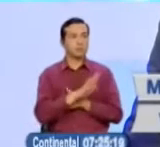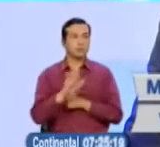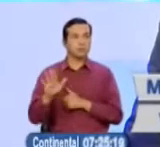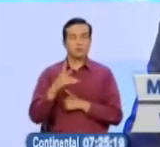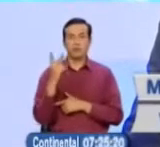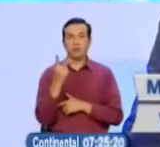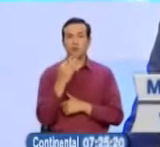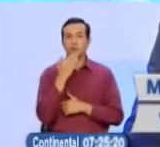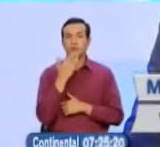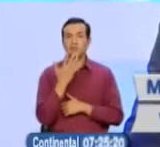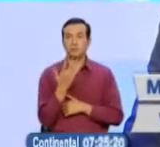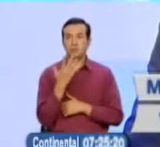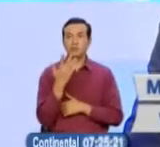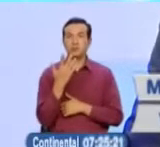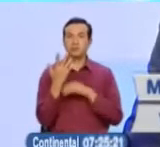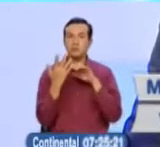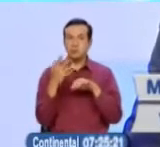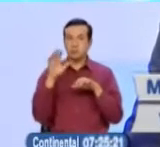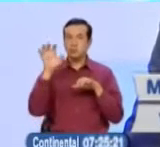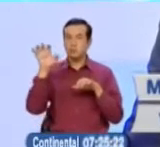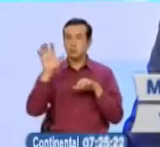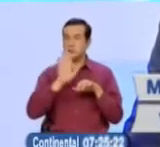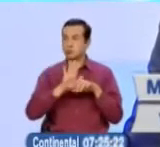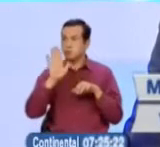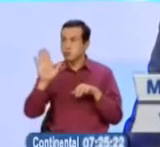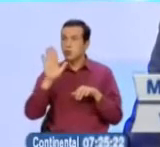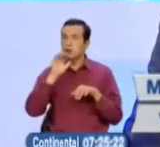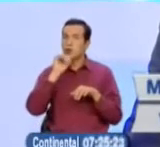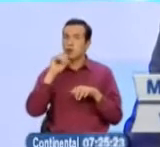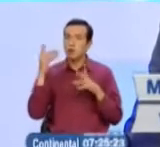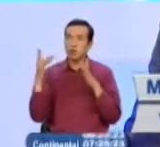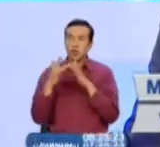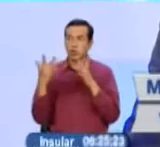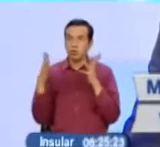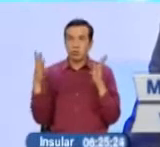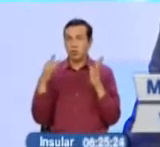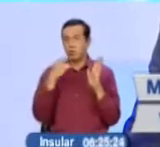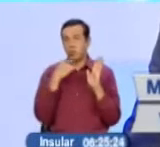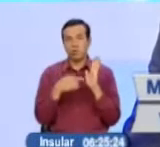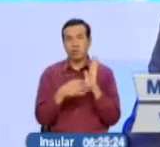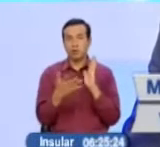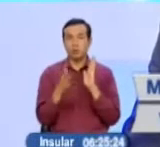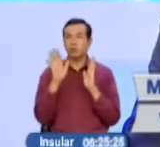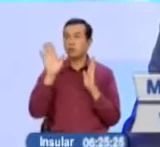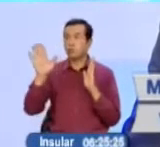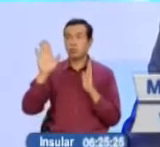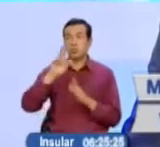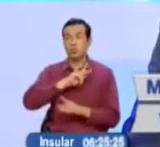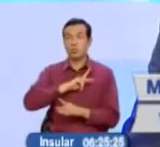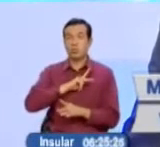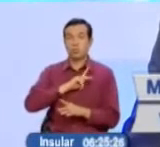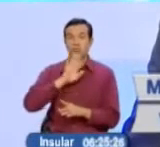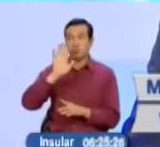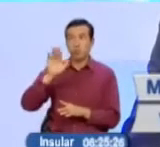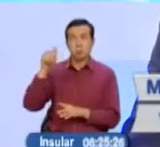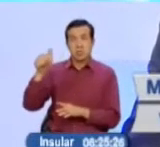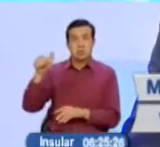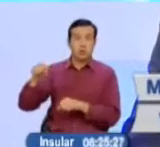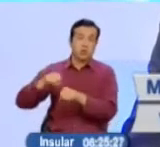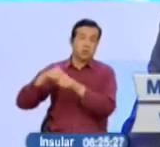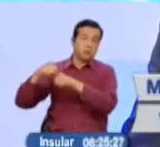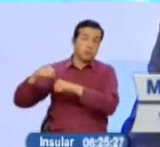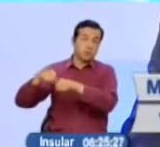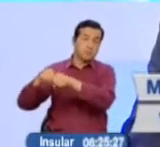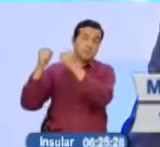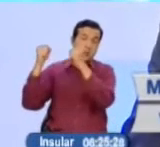casos tenemos fallas que no están conectadas, ¿no? Fallas que actúan con su propia dinámica y fallas que